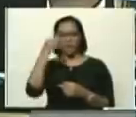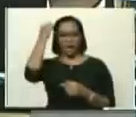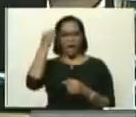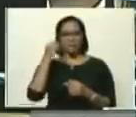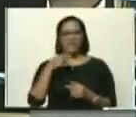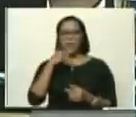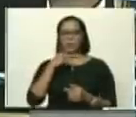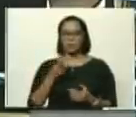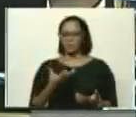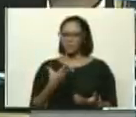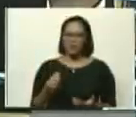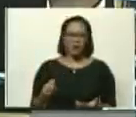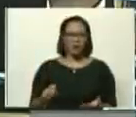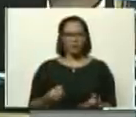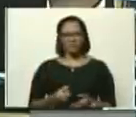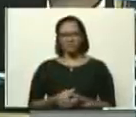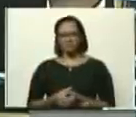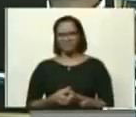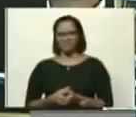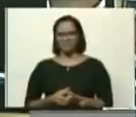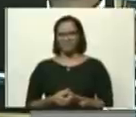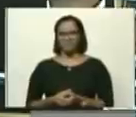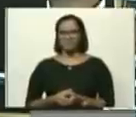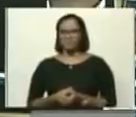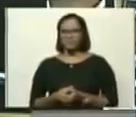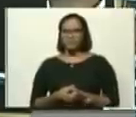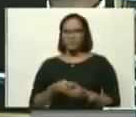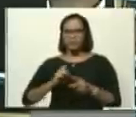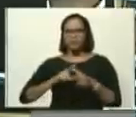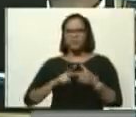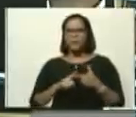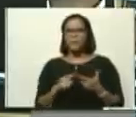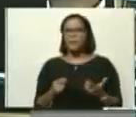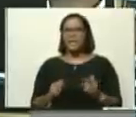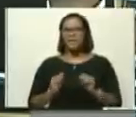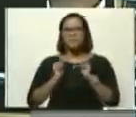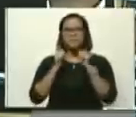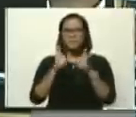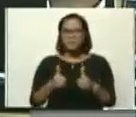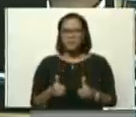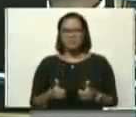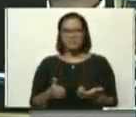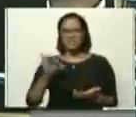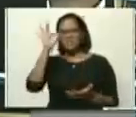Entonces, comienzan a salpicar el agua que están tomando.